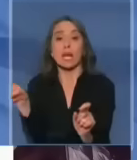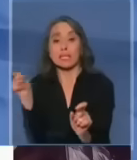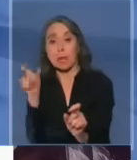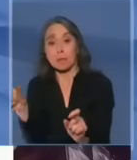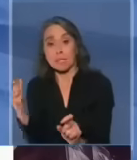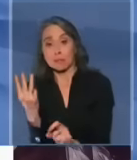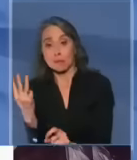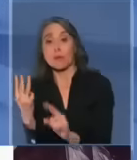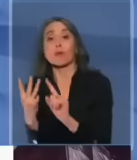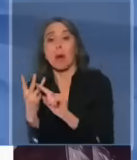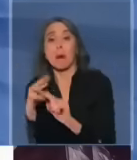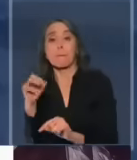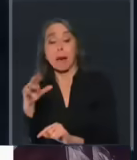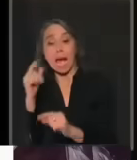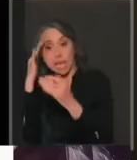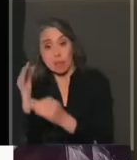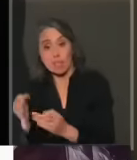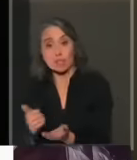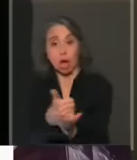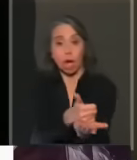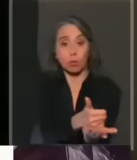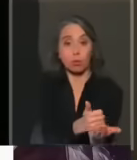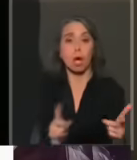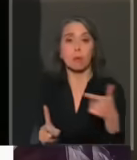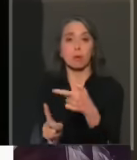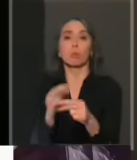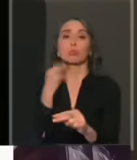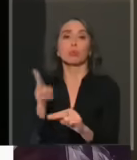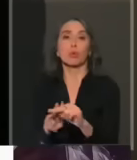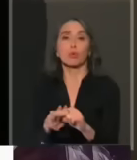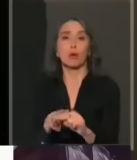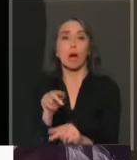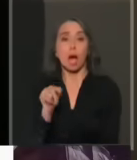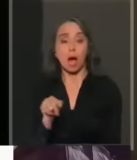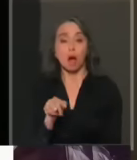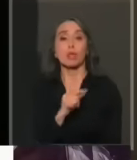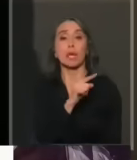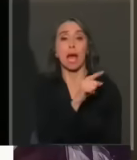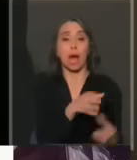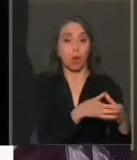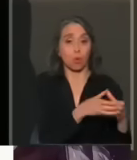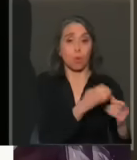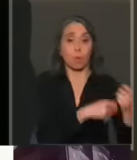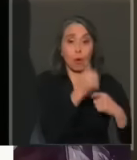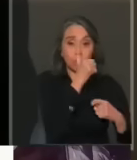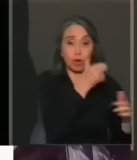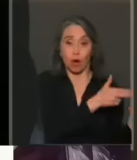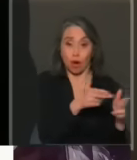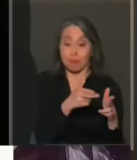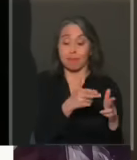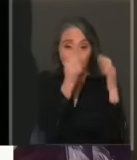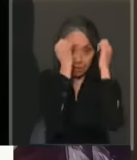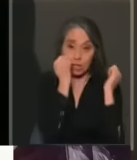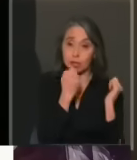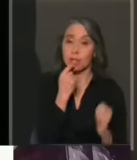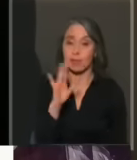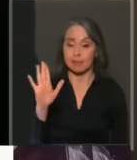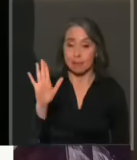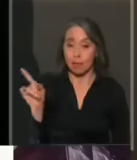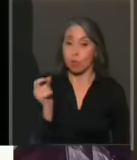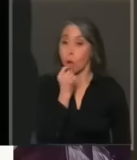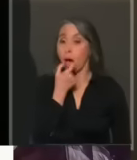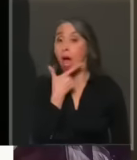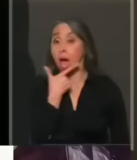de Mayra. Lo que hemos visto este último tiempo es el cumplimiento de estas amenazas y la muerte de testigos, y eso está bastante